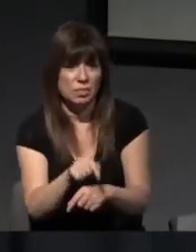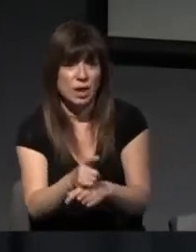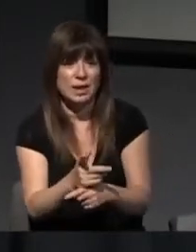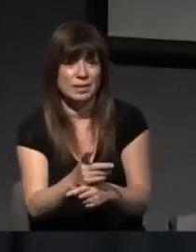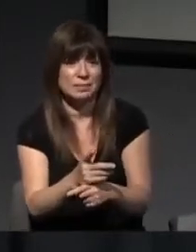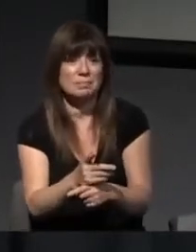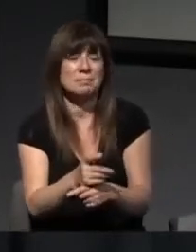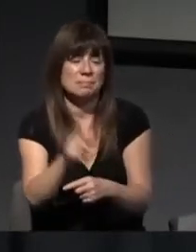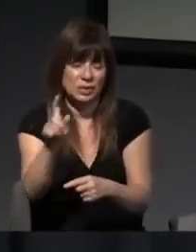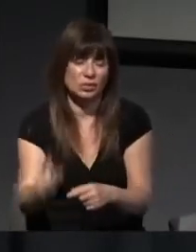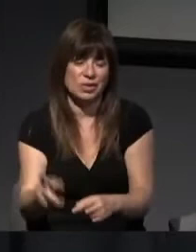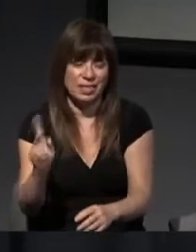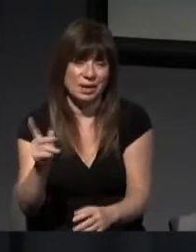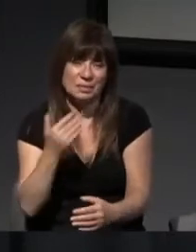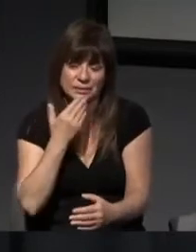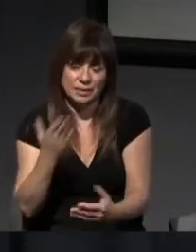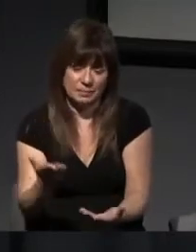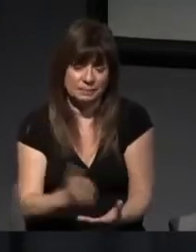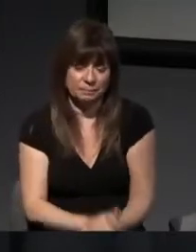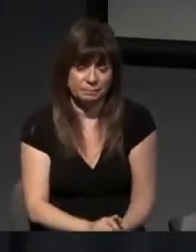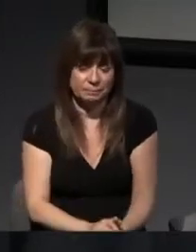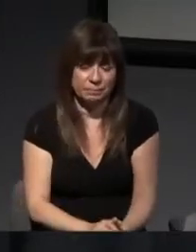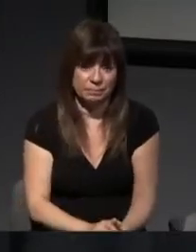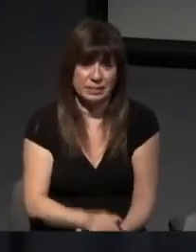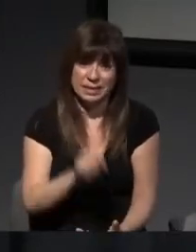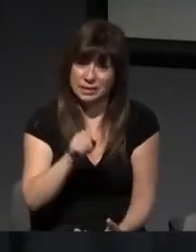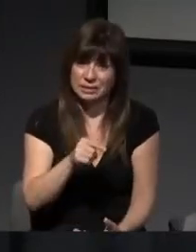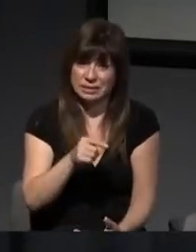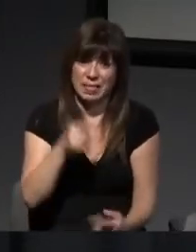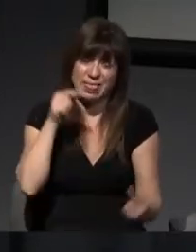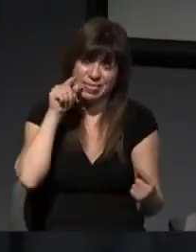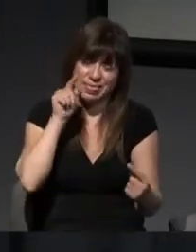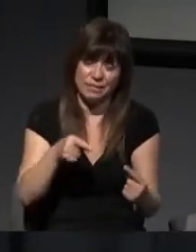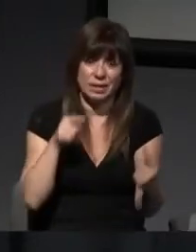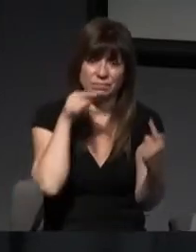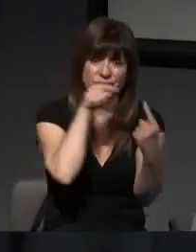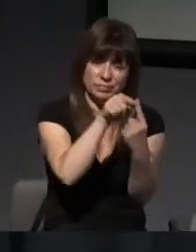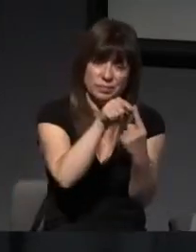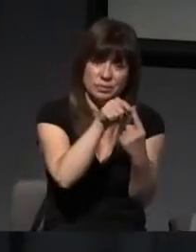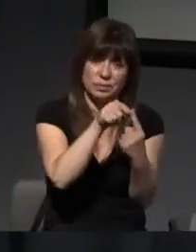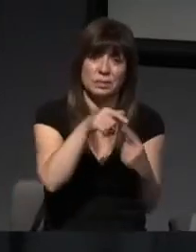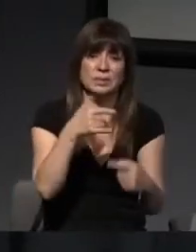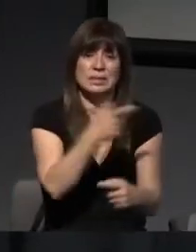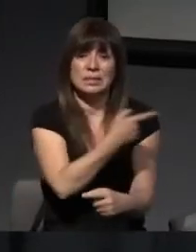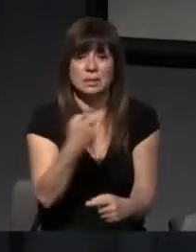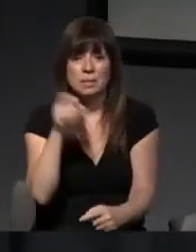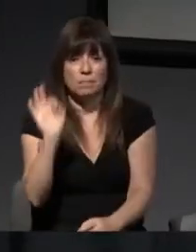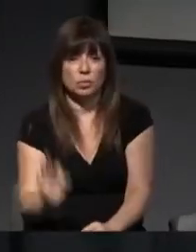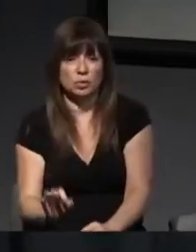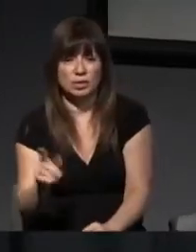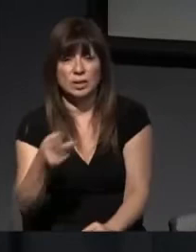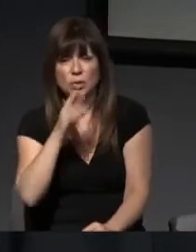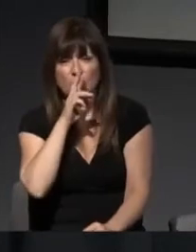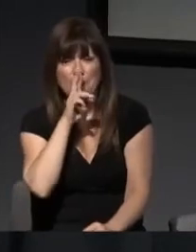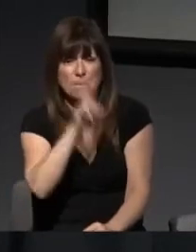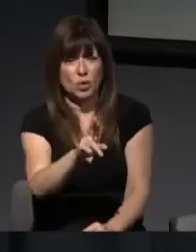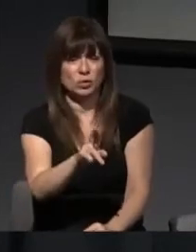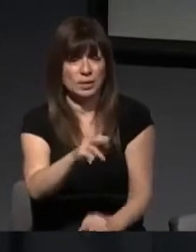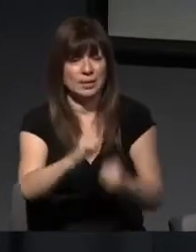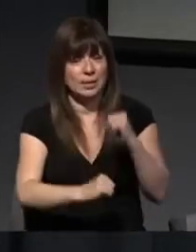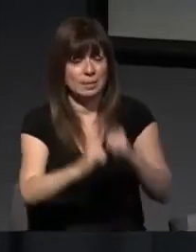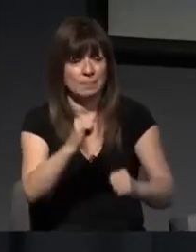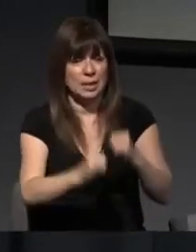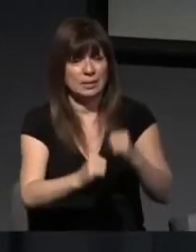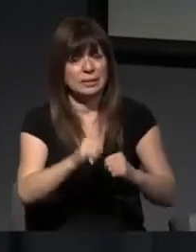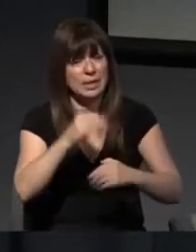cierto?, con discapacidad. Así que creo que esa debe ser una misión, que el 100% de la empresa responda en forma sistemática que esto es parte de